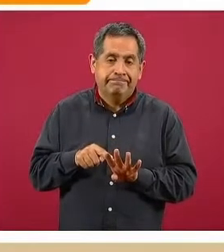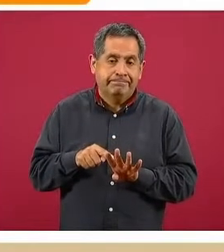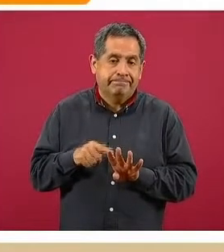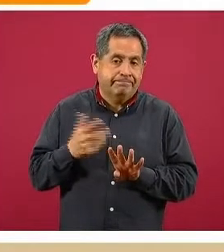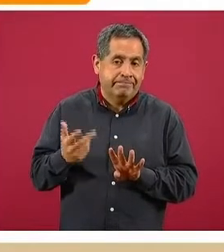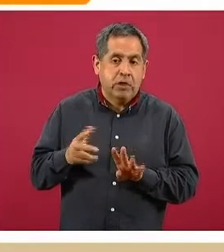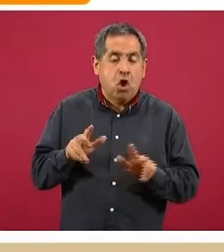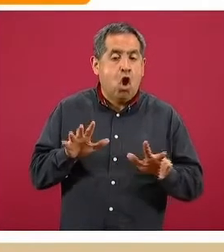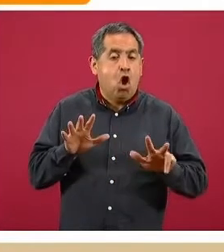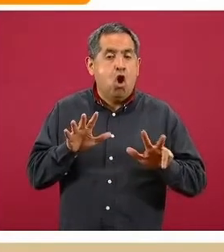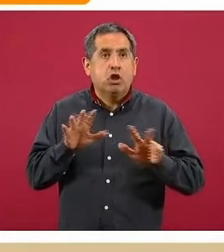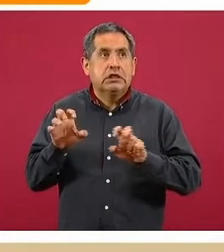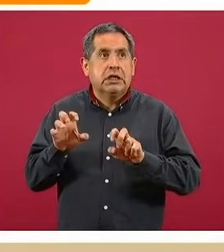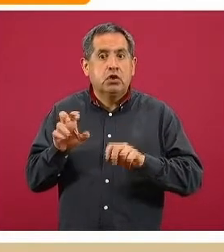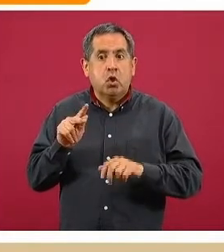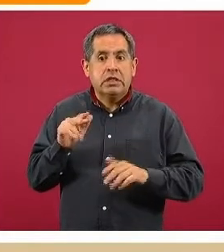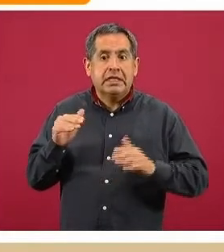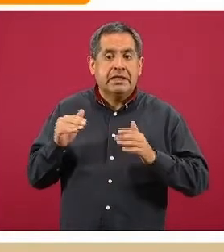las